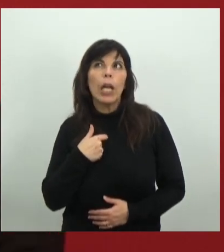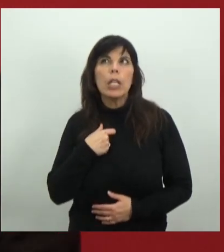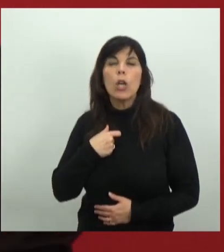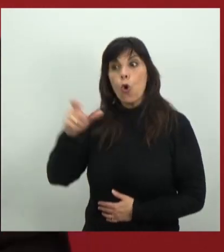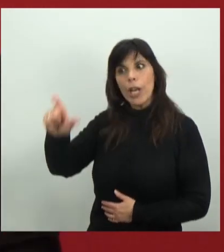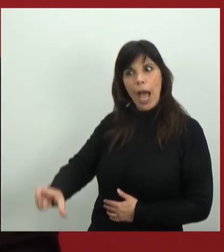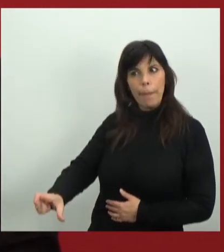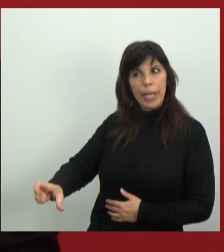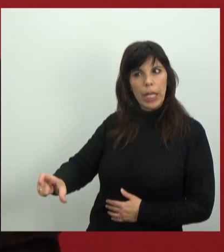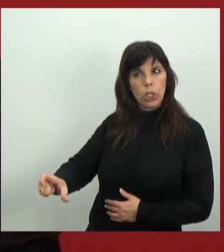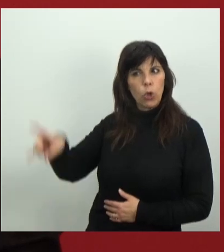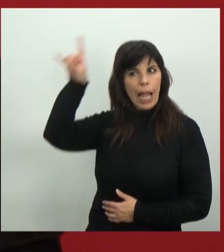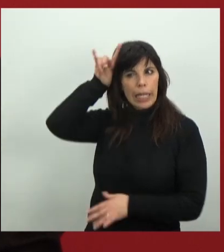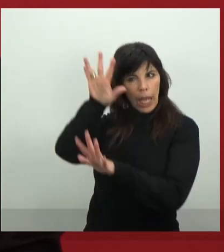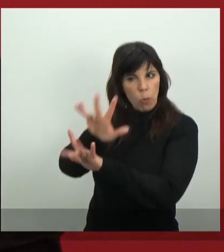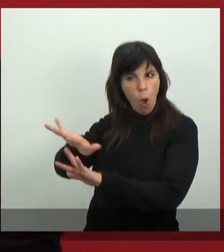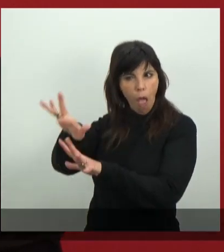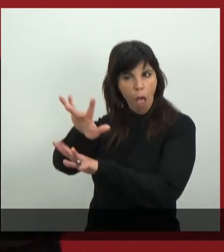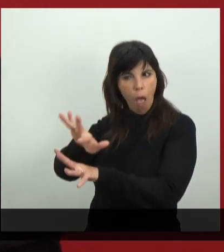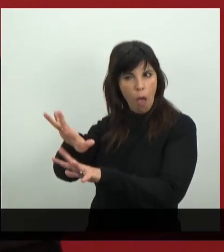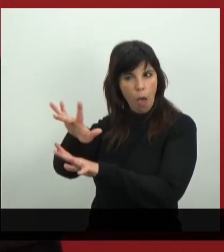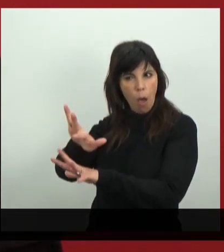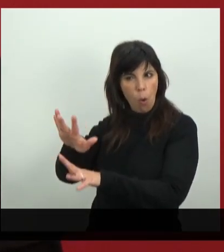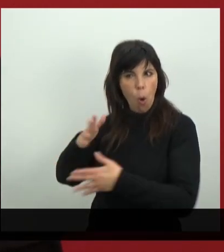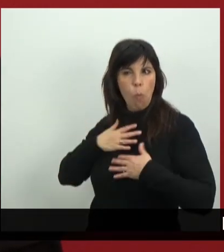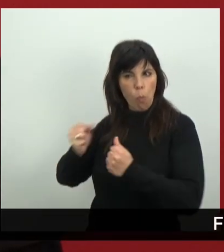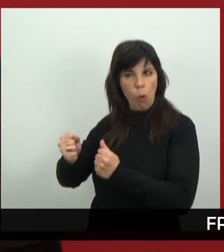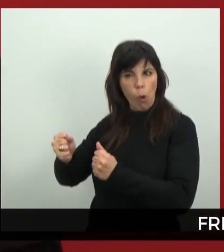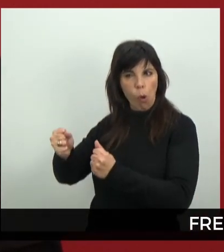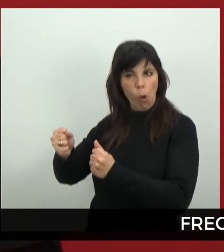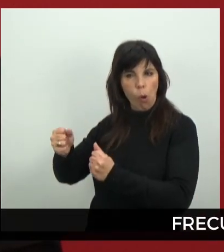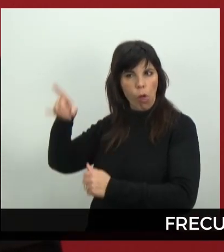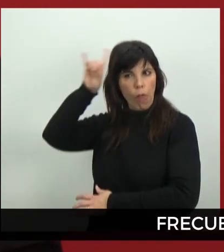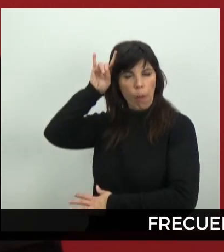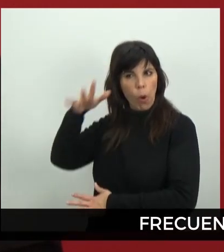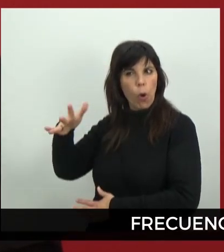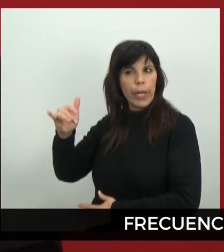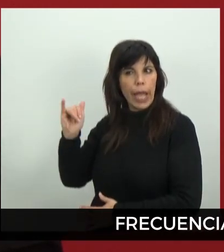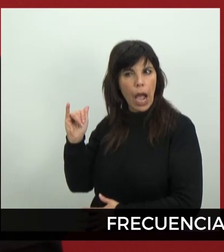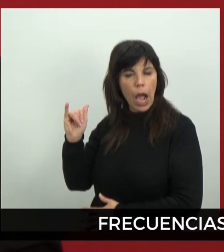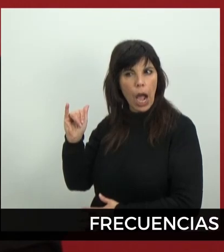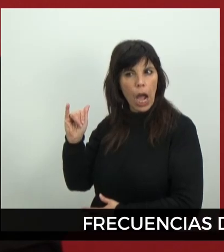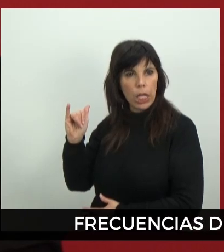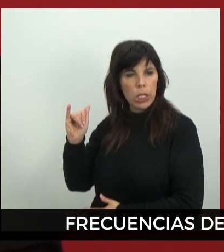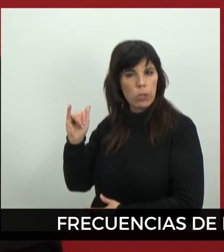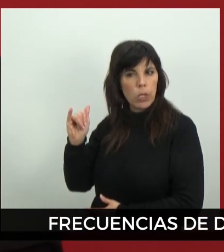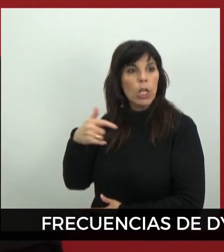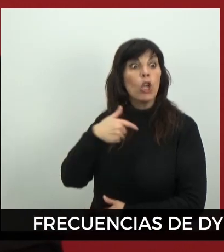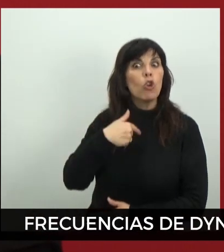¿Cómo tengo que orar yo por una persona que está bajo poder demoníaco, que es visitado por los